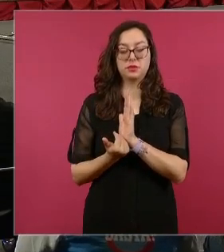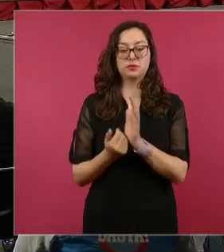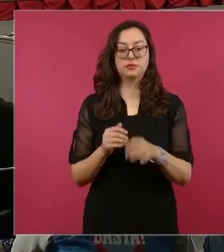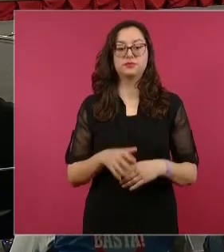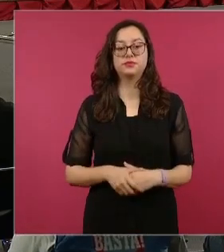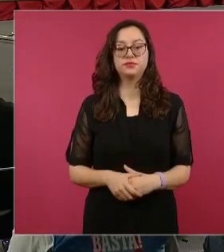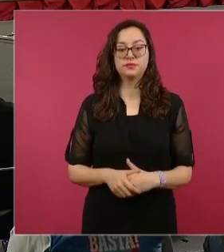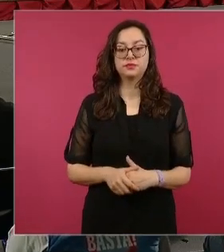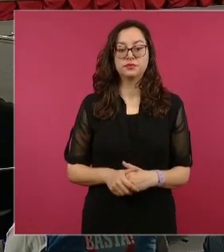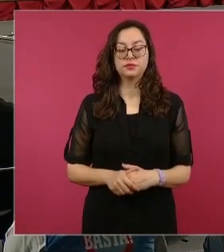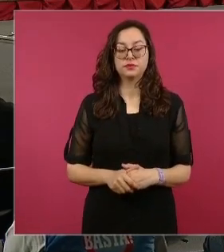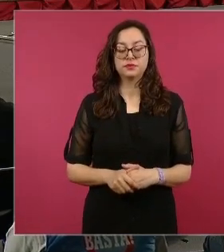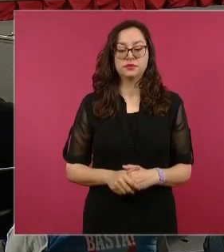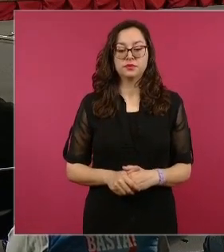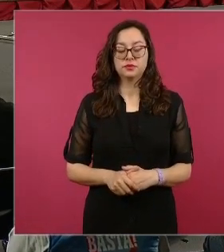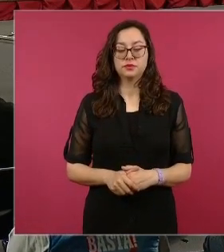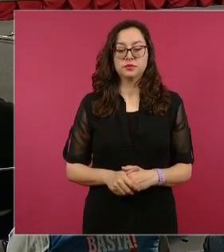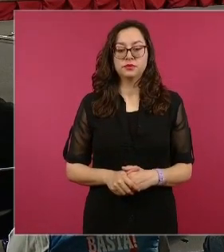Pública.